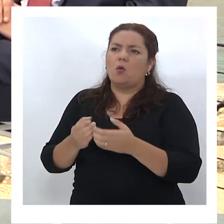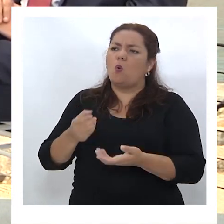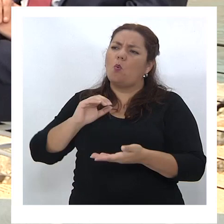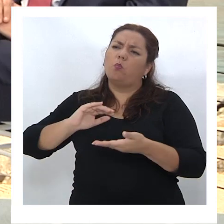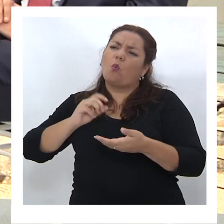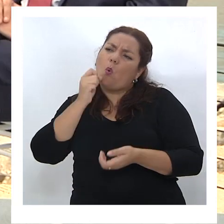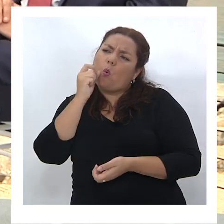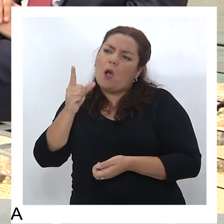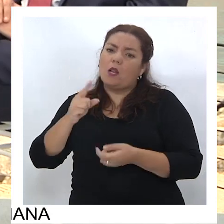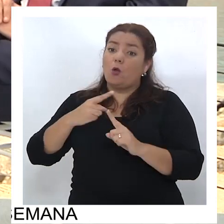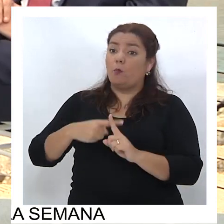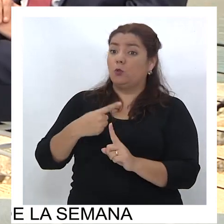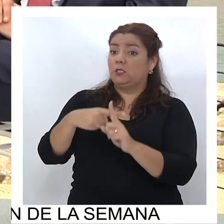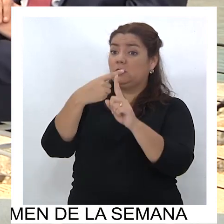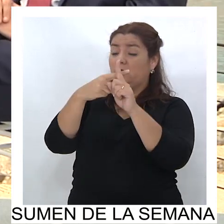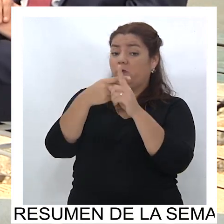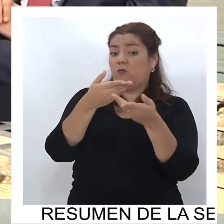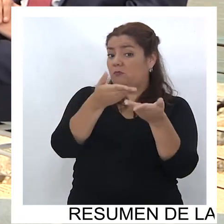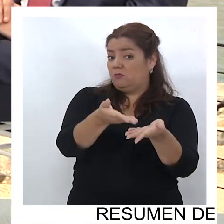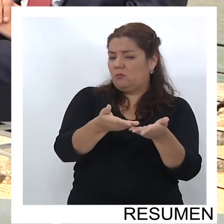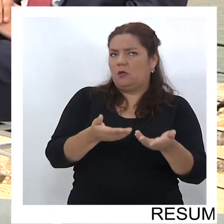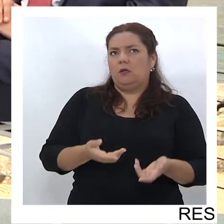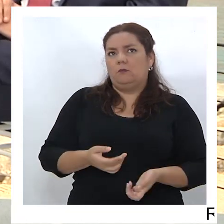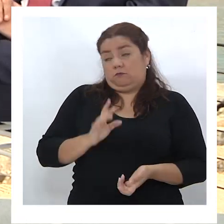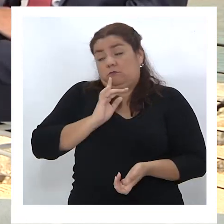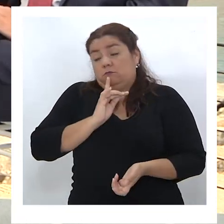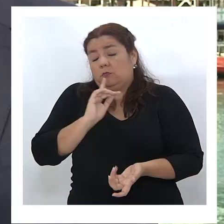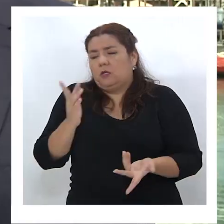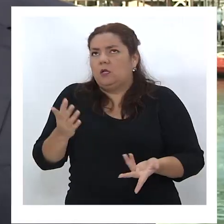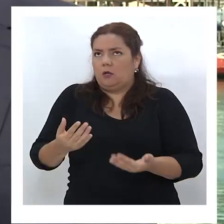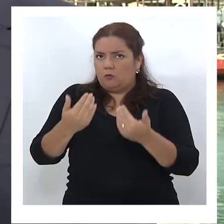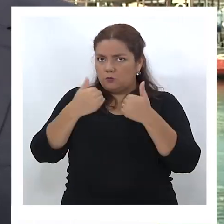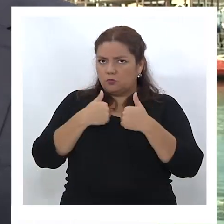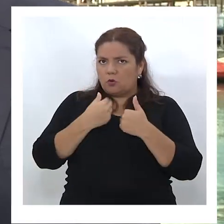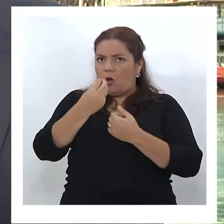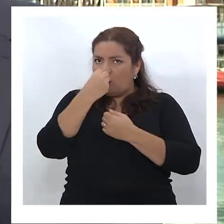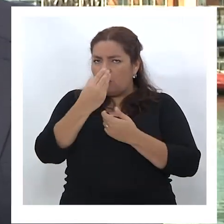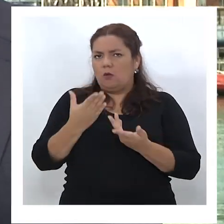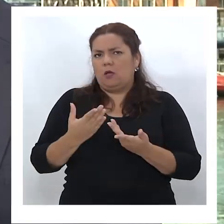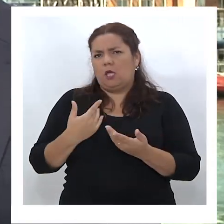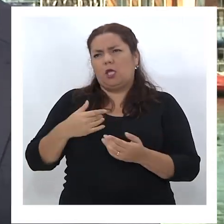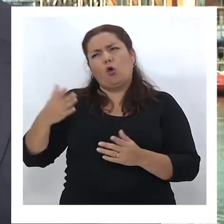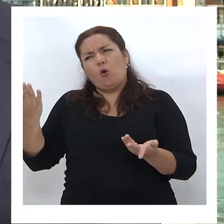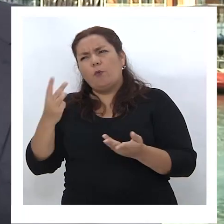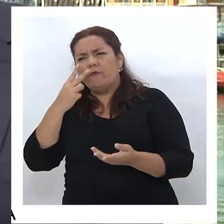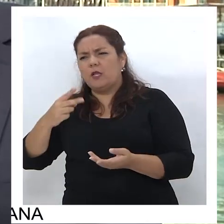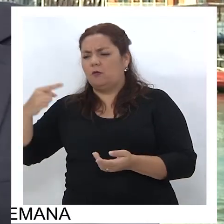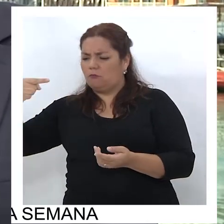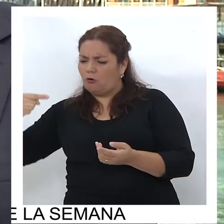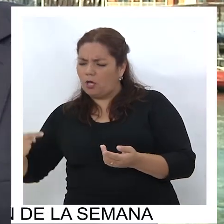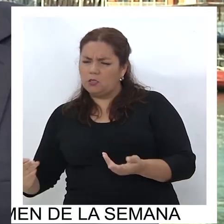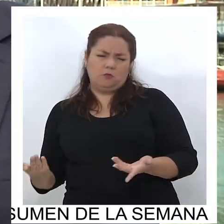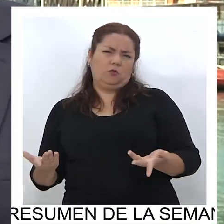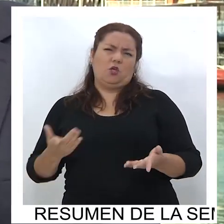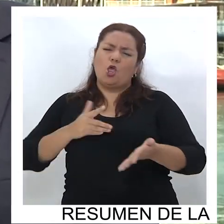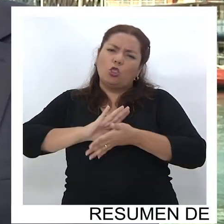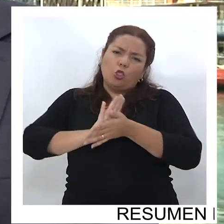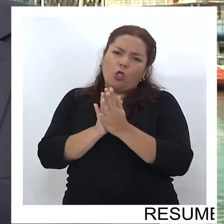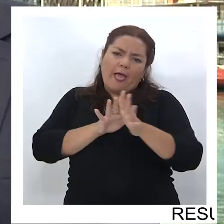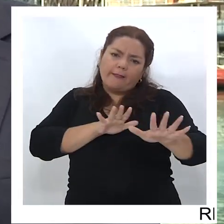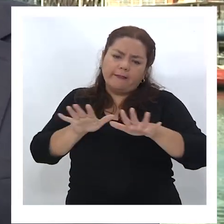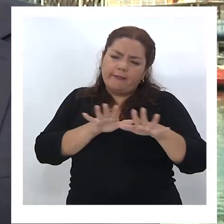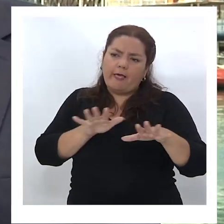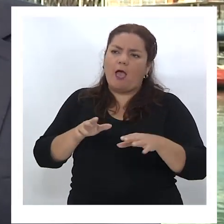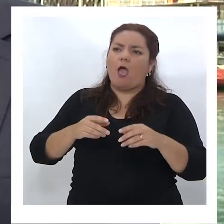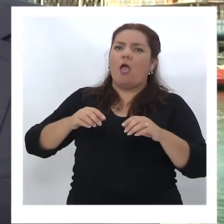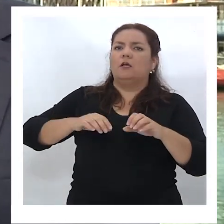cuáles son los aspectos positivos que tiene la industria, porque de hecho los tiene, y de qué manera se minimizan los aspectos negativos, digamos, porque claro, toda actividad, digamos, esto